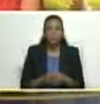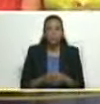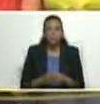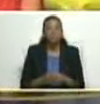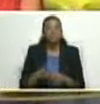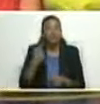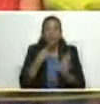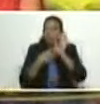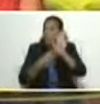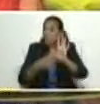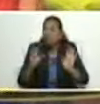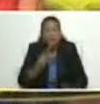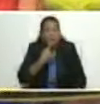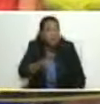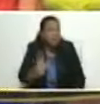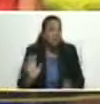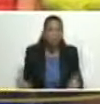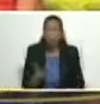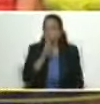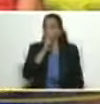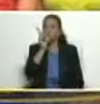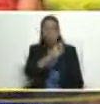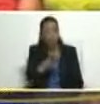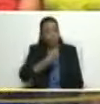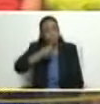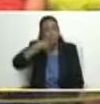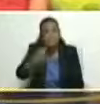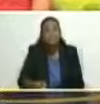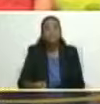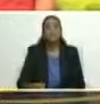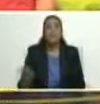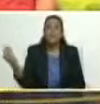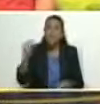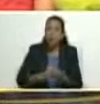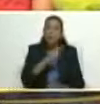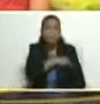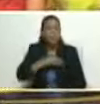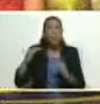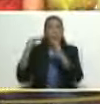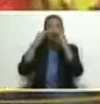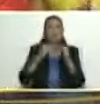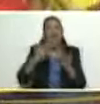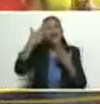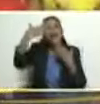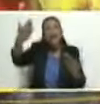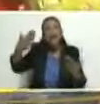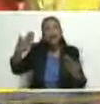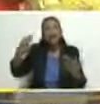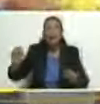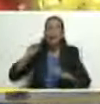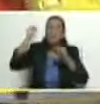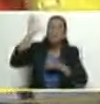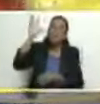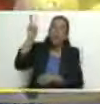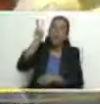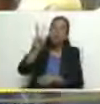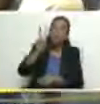Había que decirlo y lo dije, lo he dicho. Bueno, nace la gran misión de igualdad, muchas gracias. ¡Que viva la